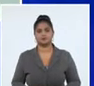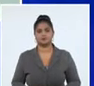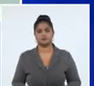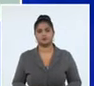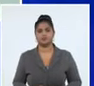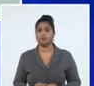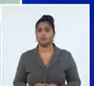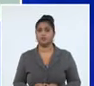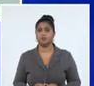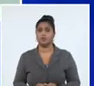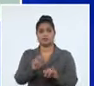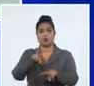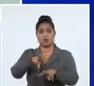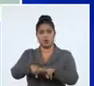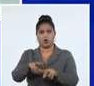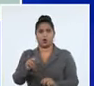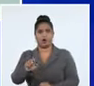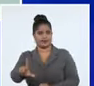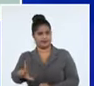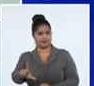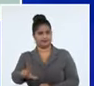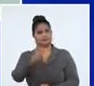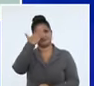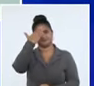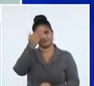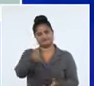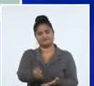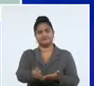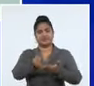o Villa Clara. Holguín, ahí la tenemos.